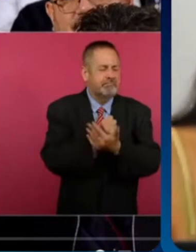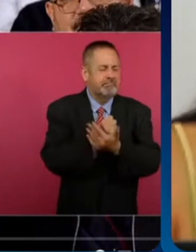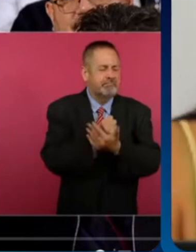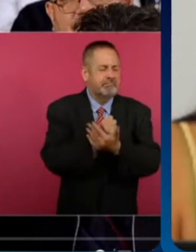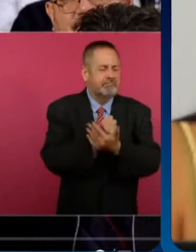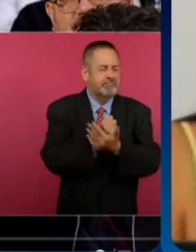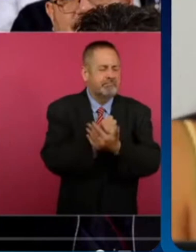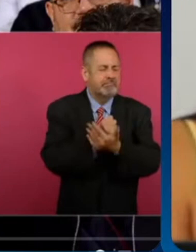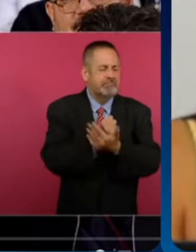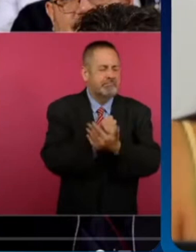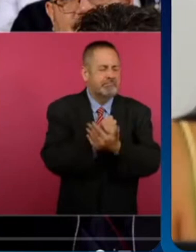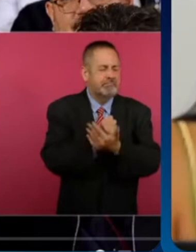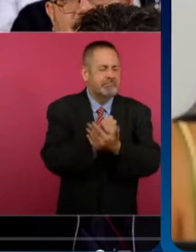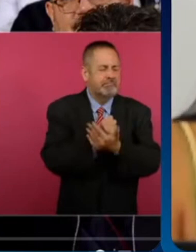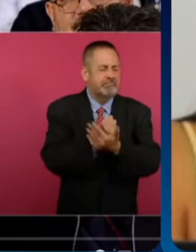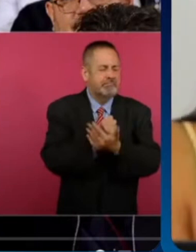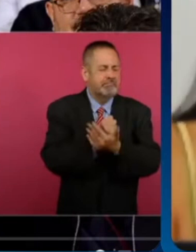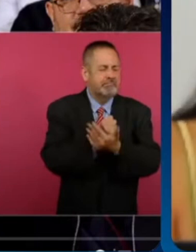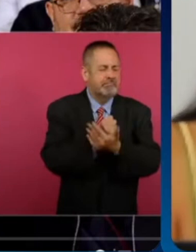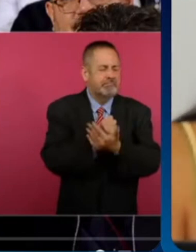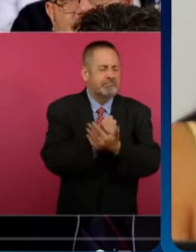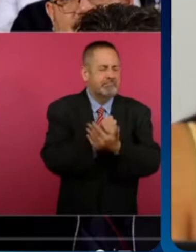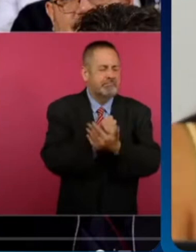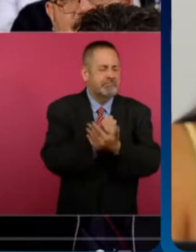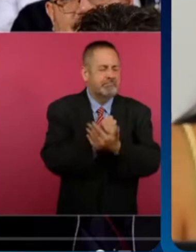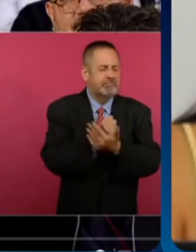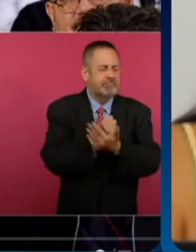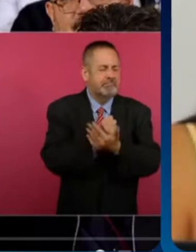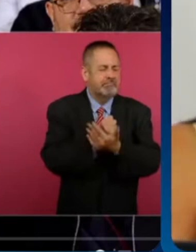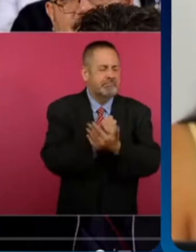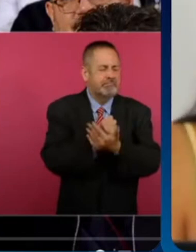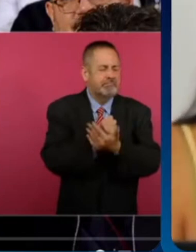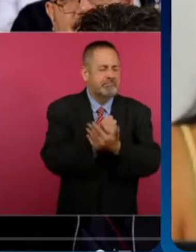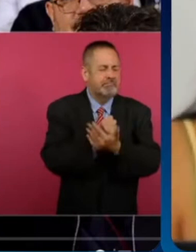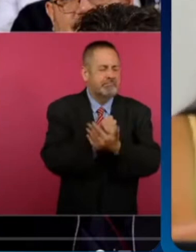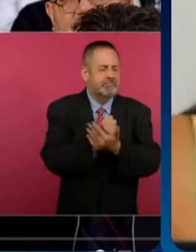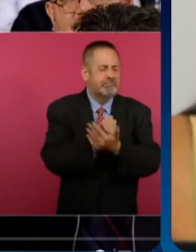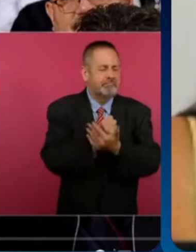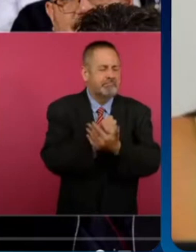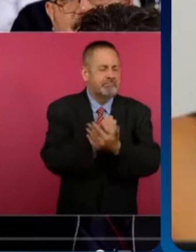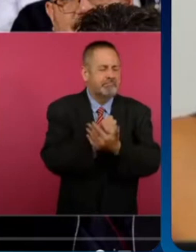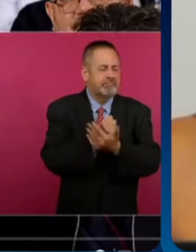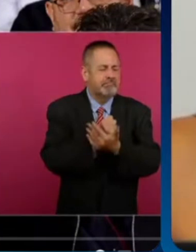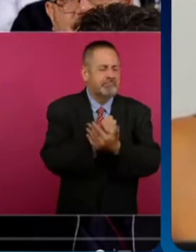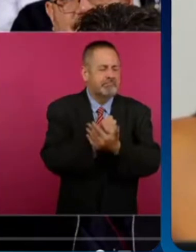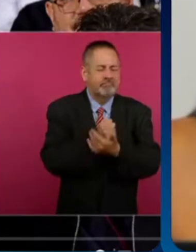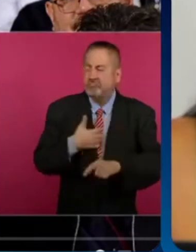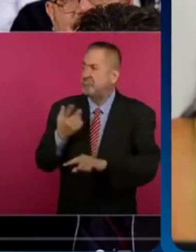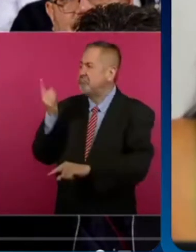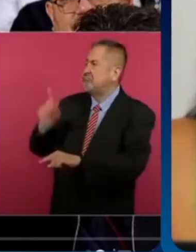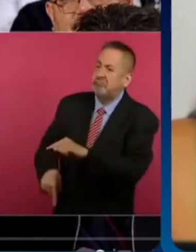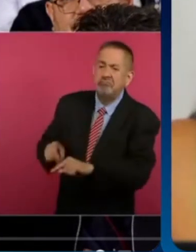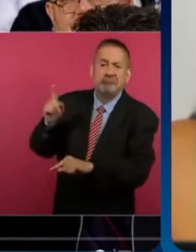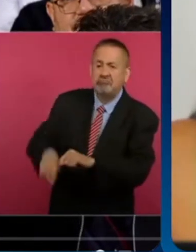México, donde actualmente ya gobierna la compañera, la maestra Delfina. Vamos a escuchar.